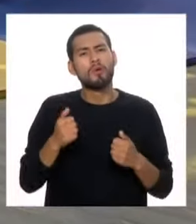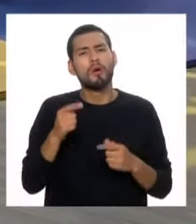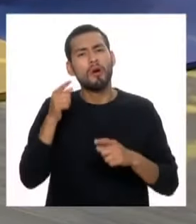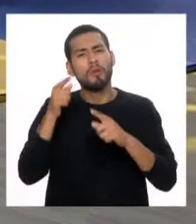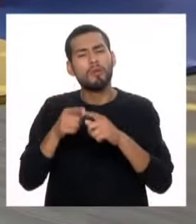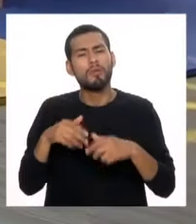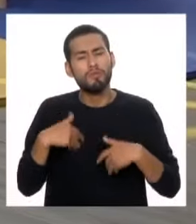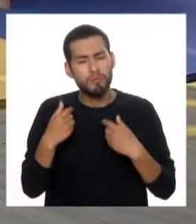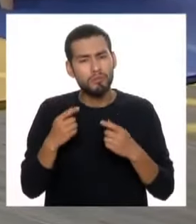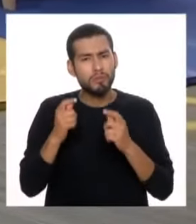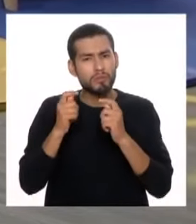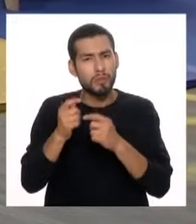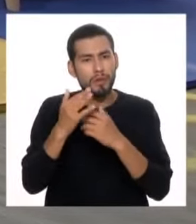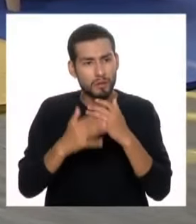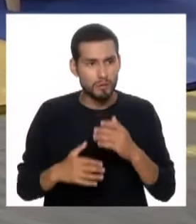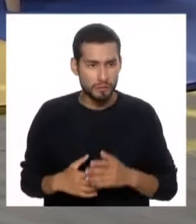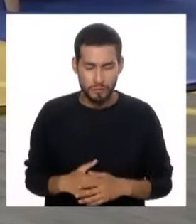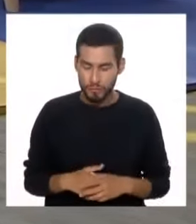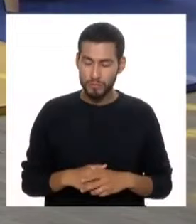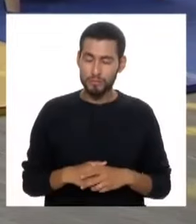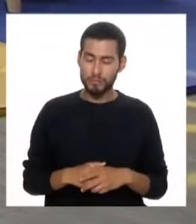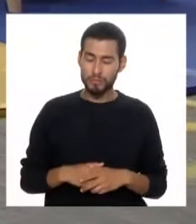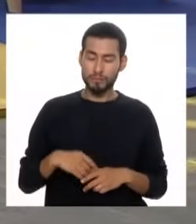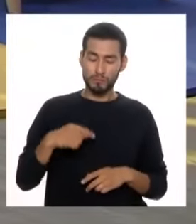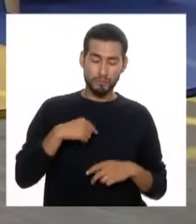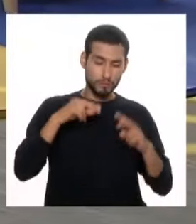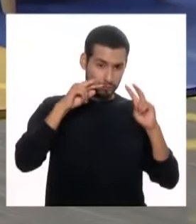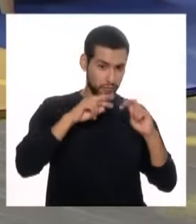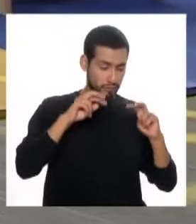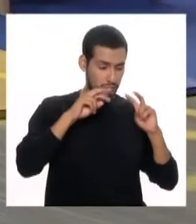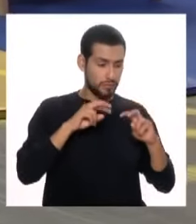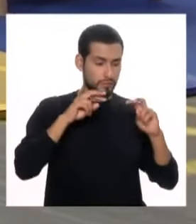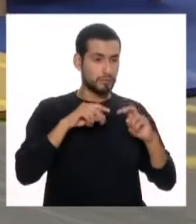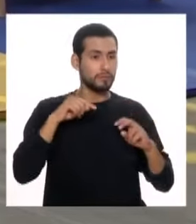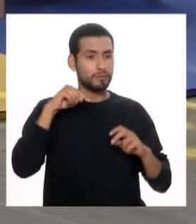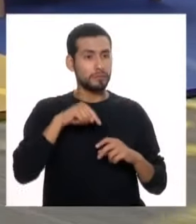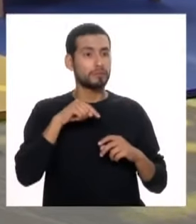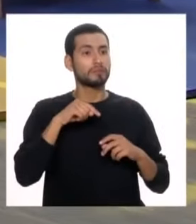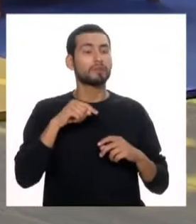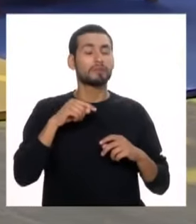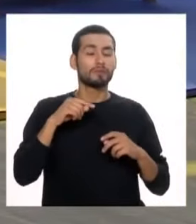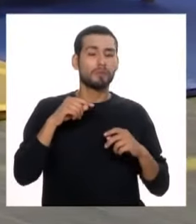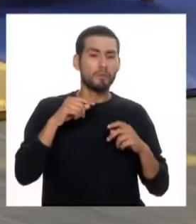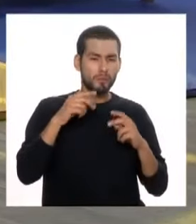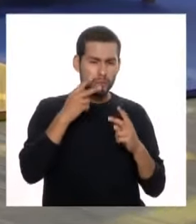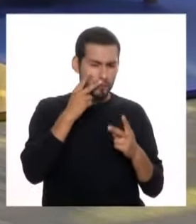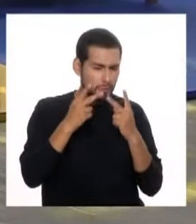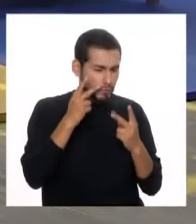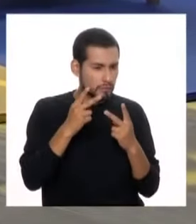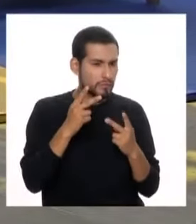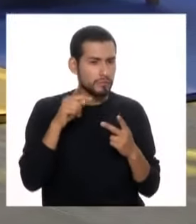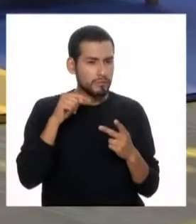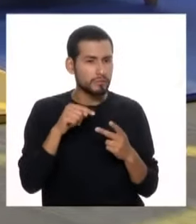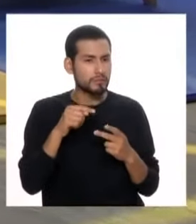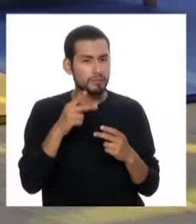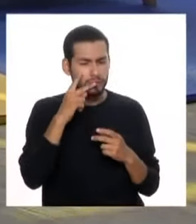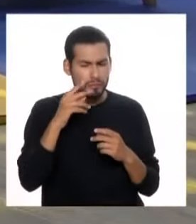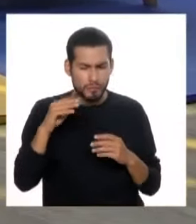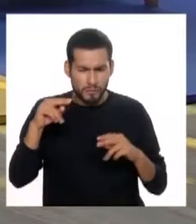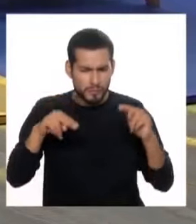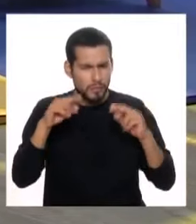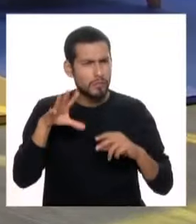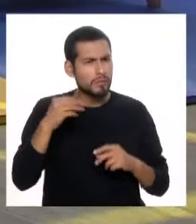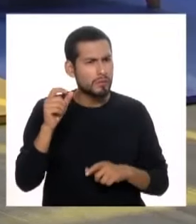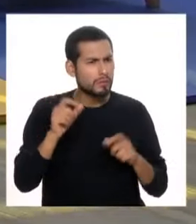para llegar a la donación? Sí, nosotros hicimos un trabajo de investigación a nivel nacional para ver sobre mitos, ¿no? ¿Por qué la gente